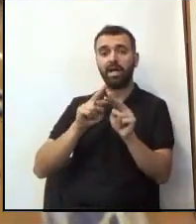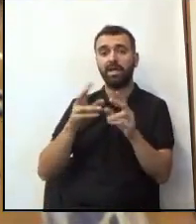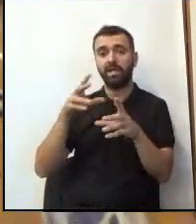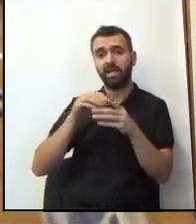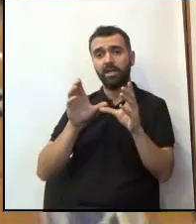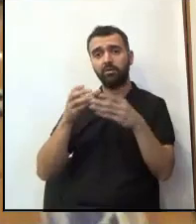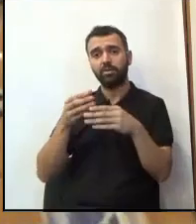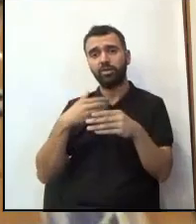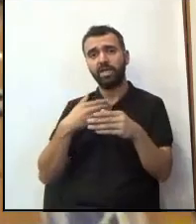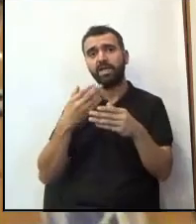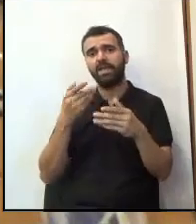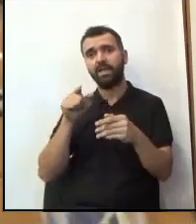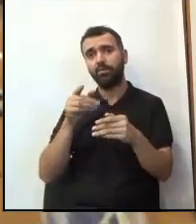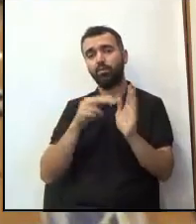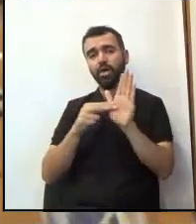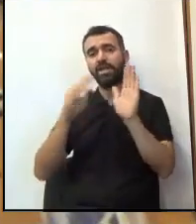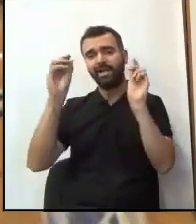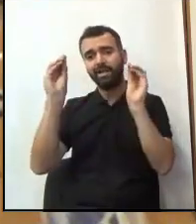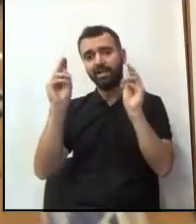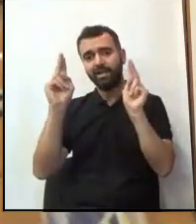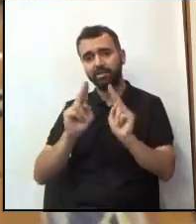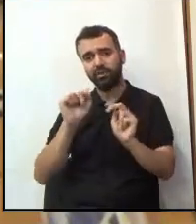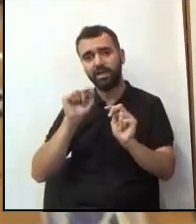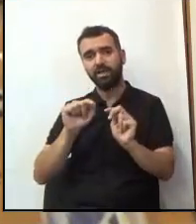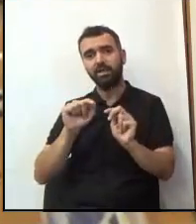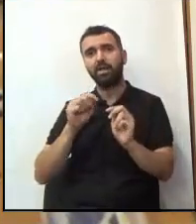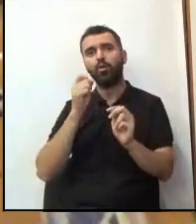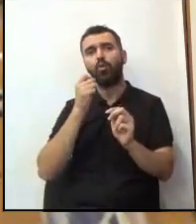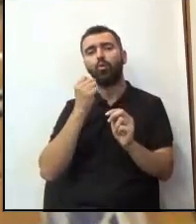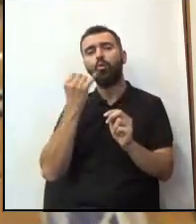y que dan el resumen acá, que por favor diga, por favor, cuánto valen las cosas.